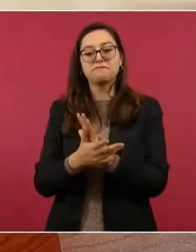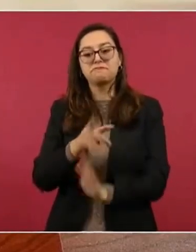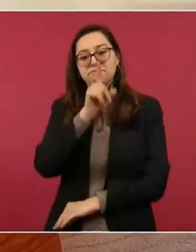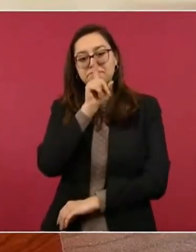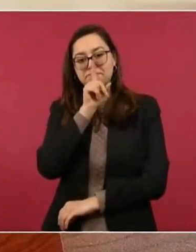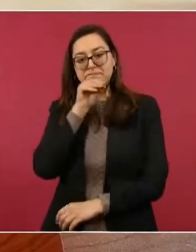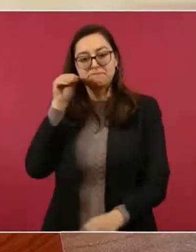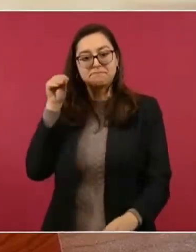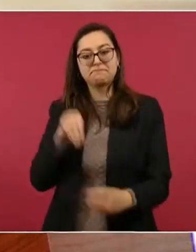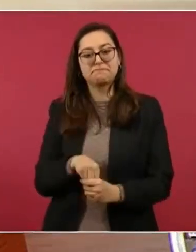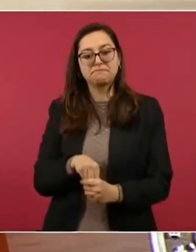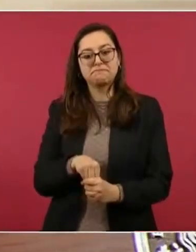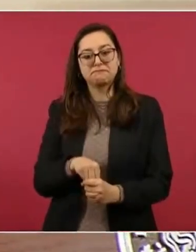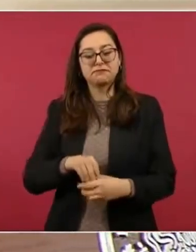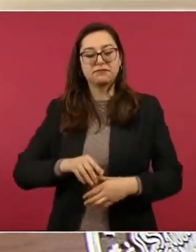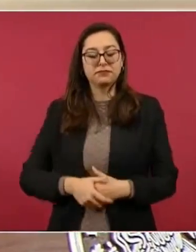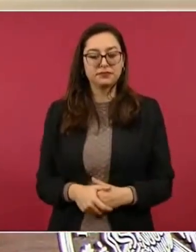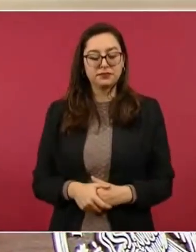Es